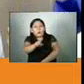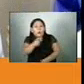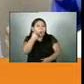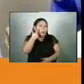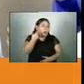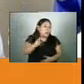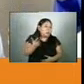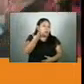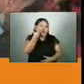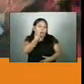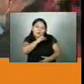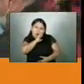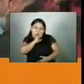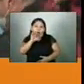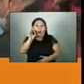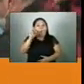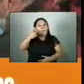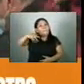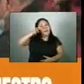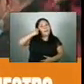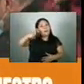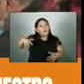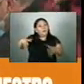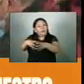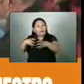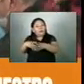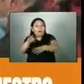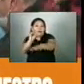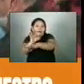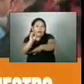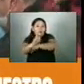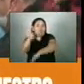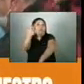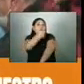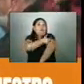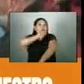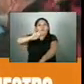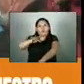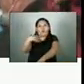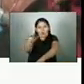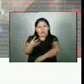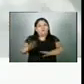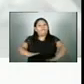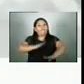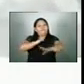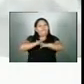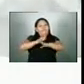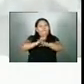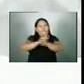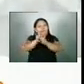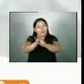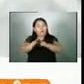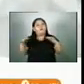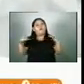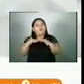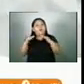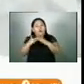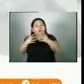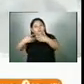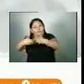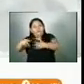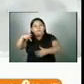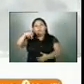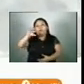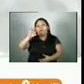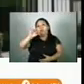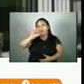o están en entornos de riesgo. La colocación de una cuarta dosis de inmunización, además del refuerzo en las fórmulas Pfizer,